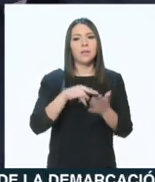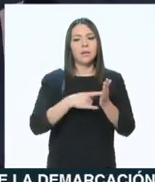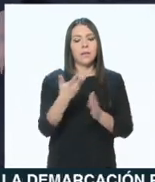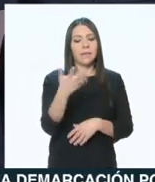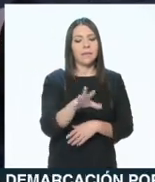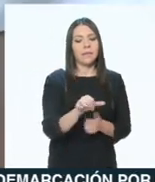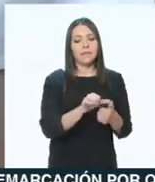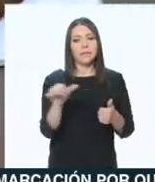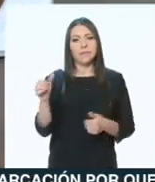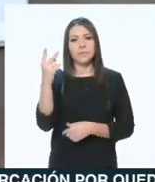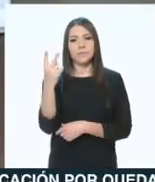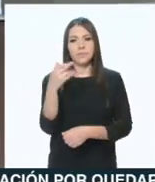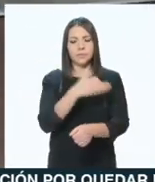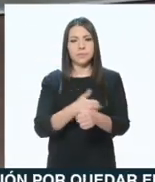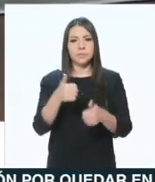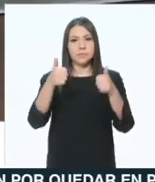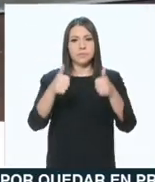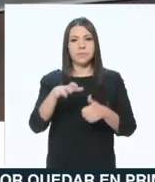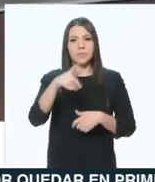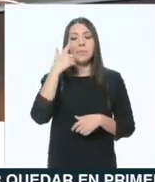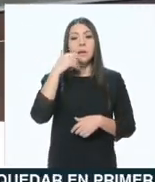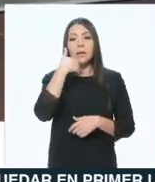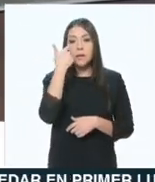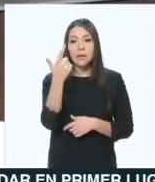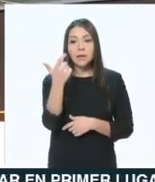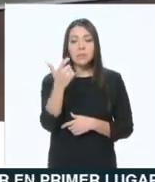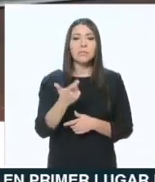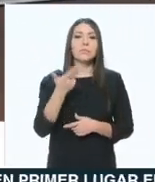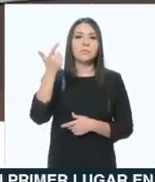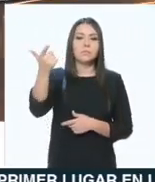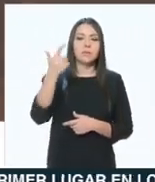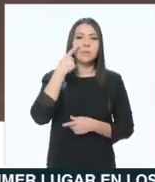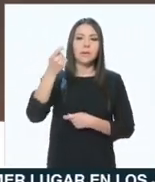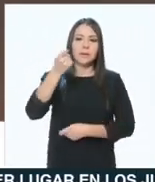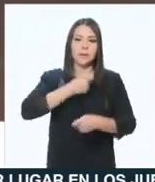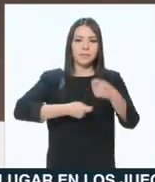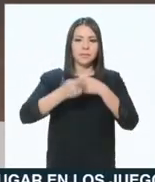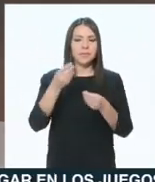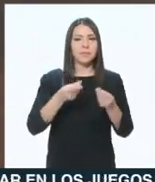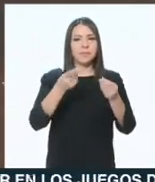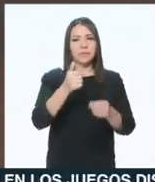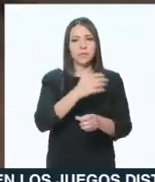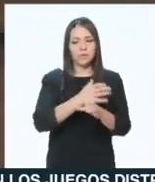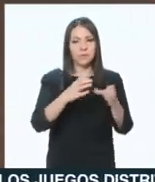14 horas. Con imágenes de Javier Cordero, Enrique Muñiz, 21 Noticias.